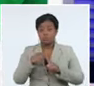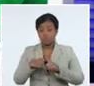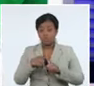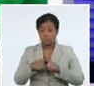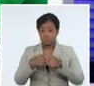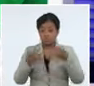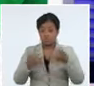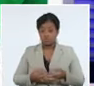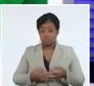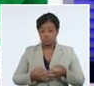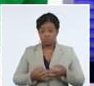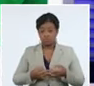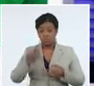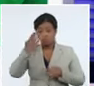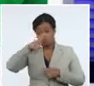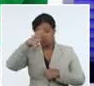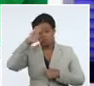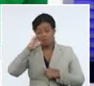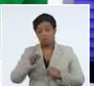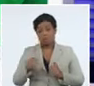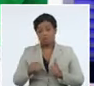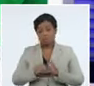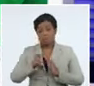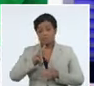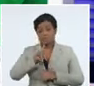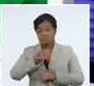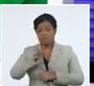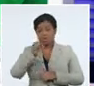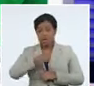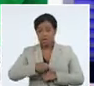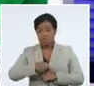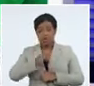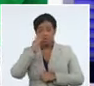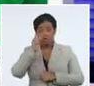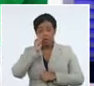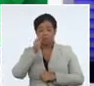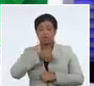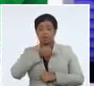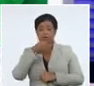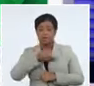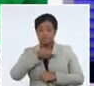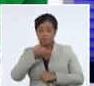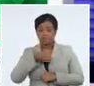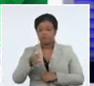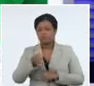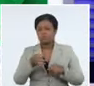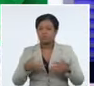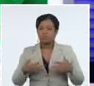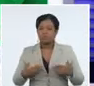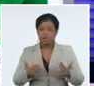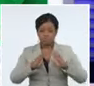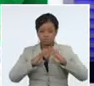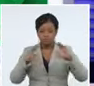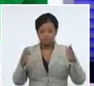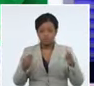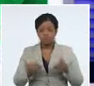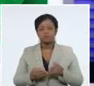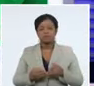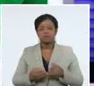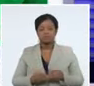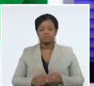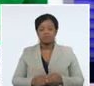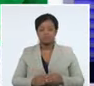1.316, y ahora Pepe Mejía hará el análisis pormenorizado por provincia,